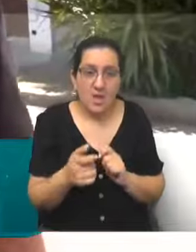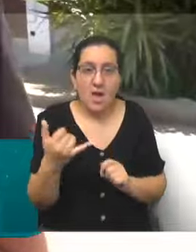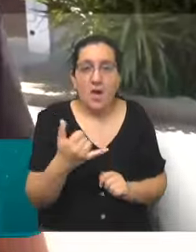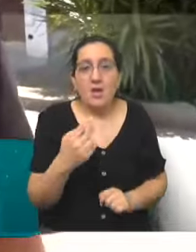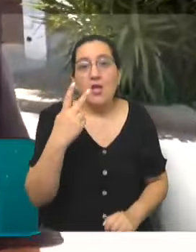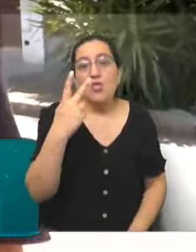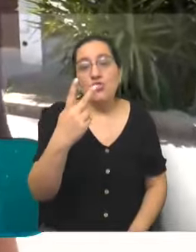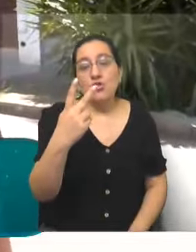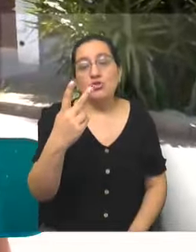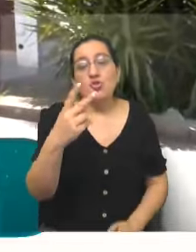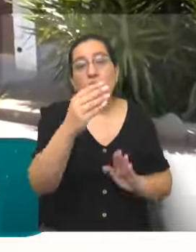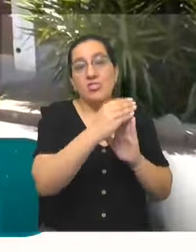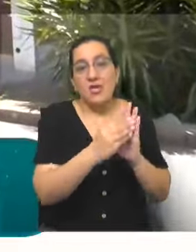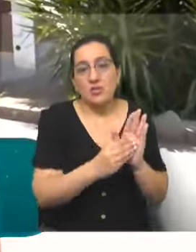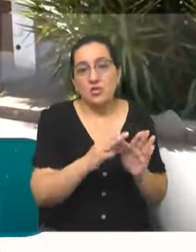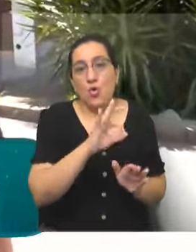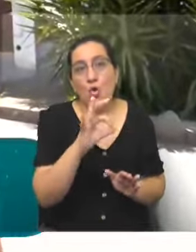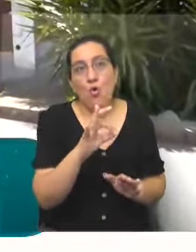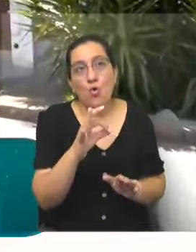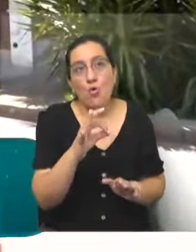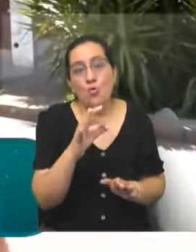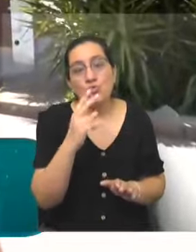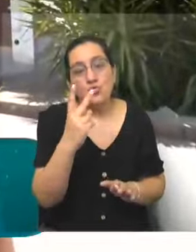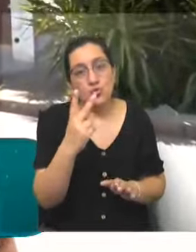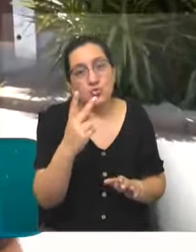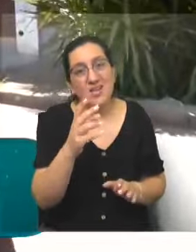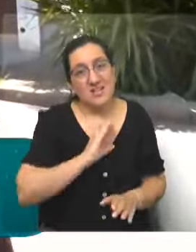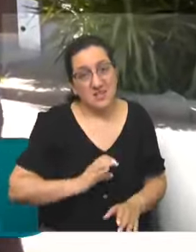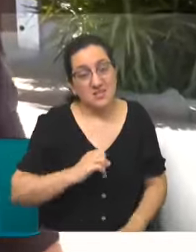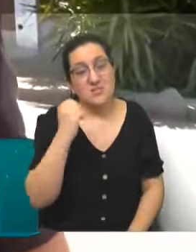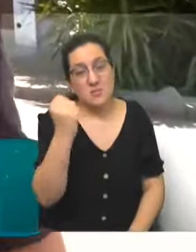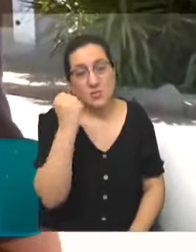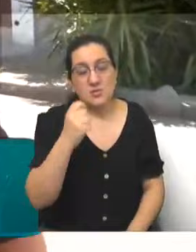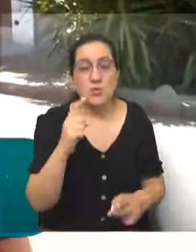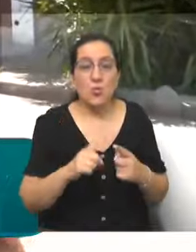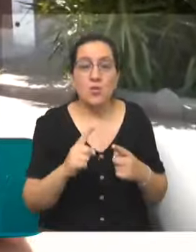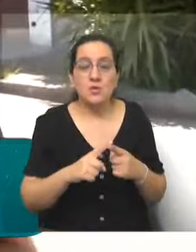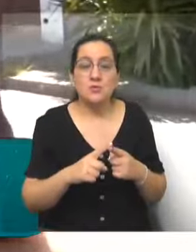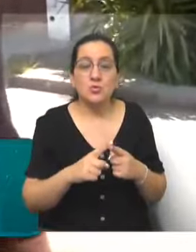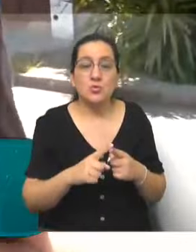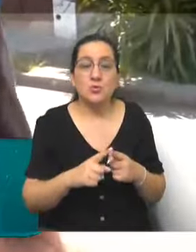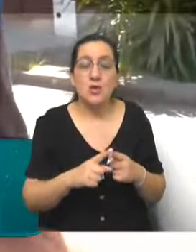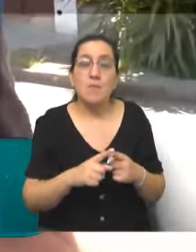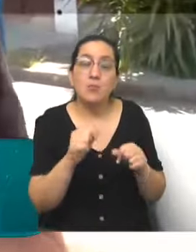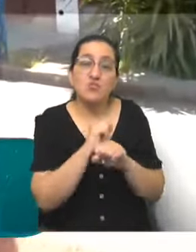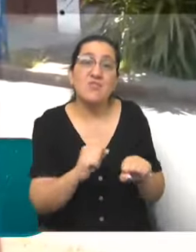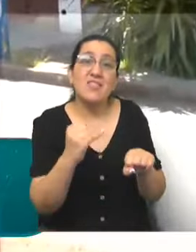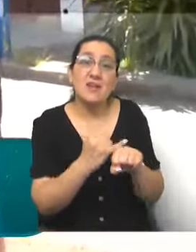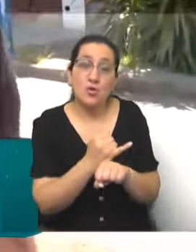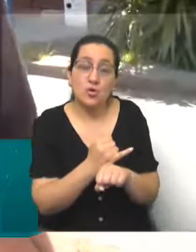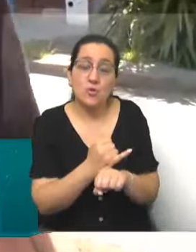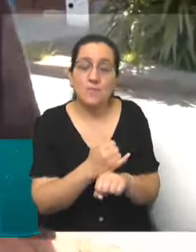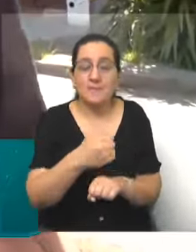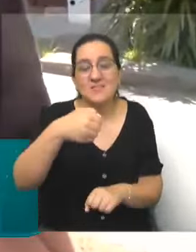dos datos o dos piezas de información que son importantes a revisar. Una tiene que ver con el margen de error. El margen de